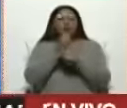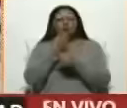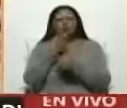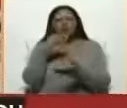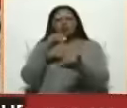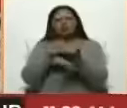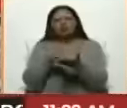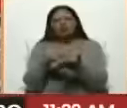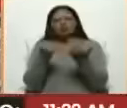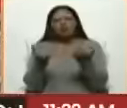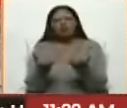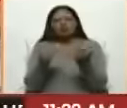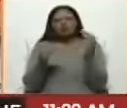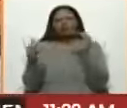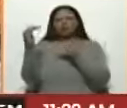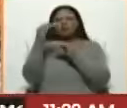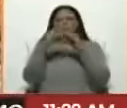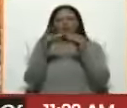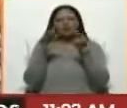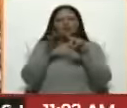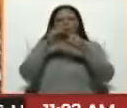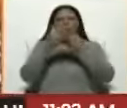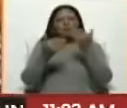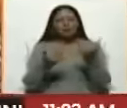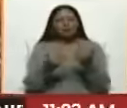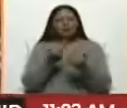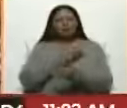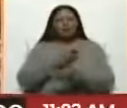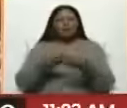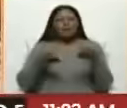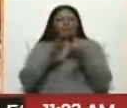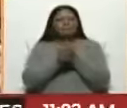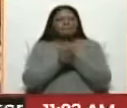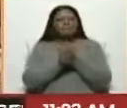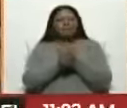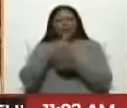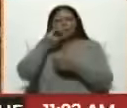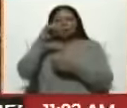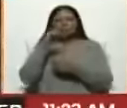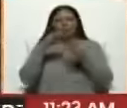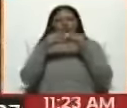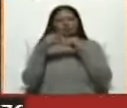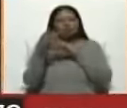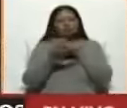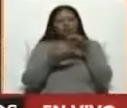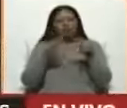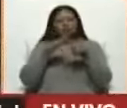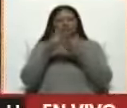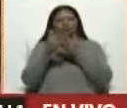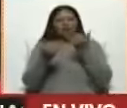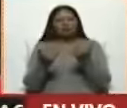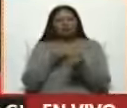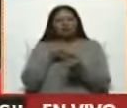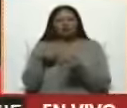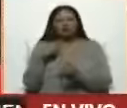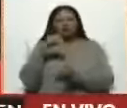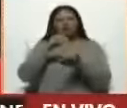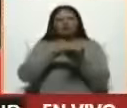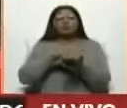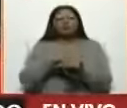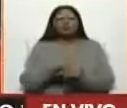tocado superar junto al compañero Nicolás Maduro las tormentas más duras, las tormentas más graves. A nosotros nos